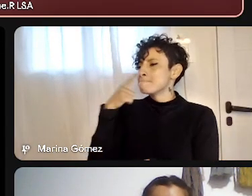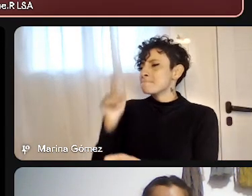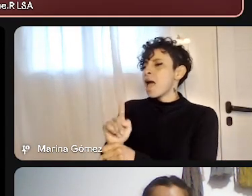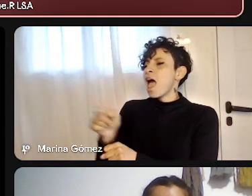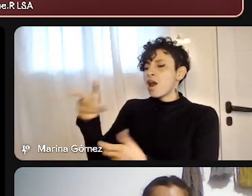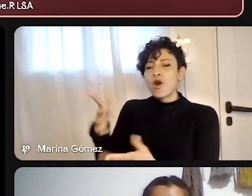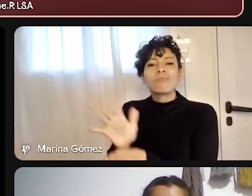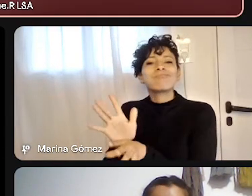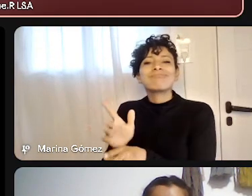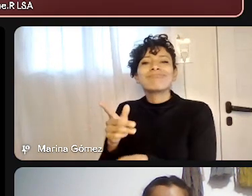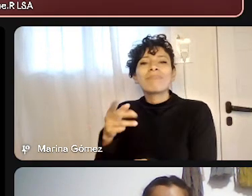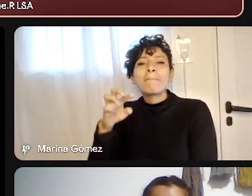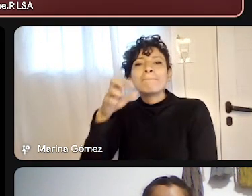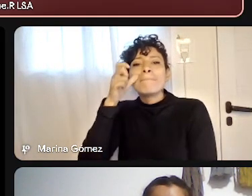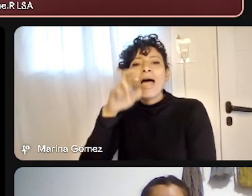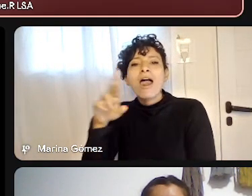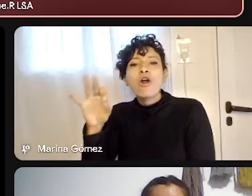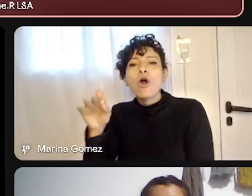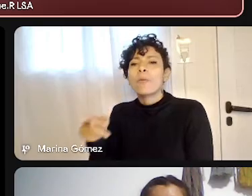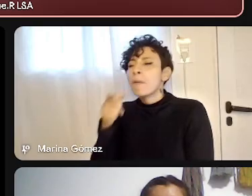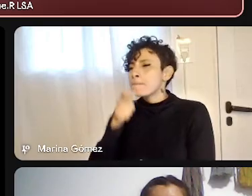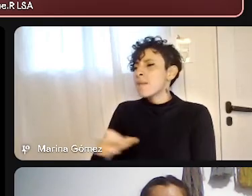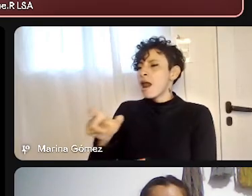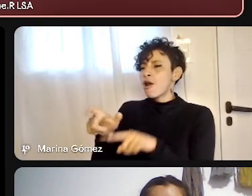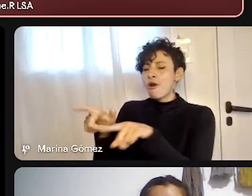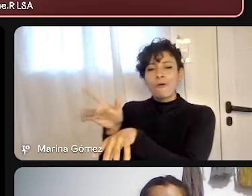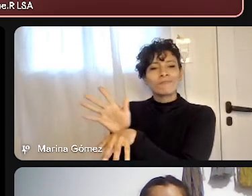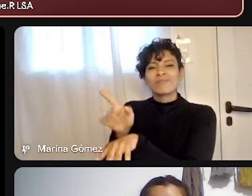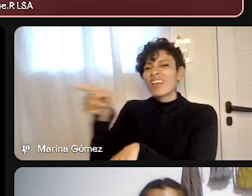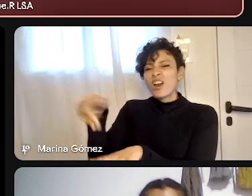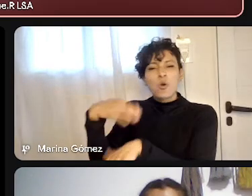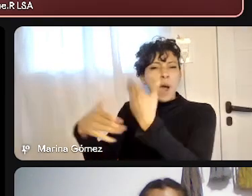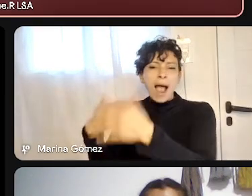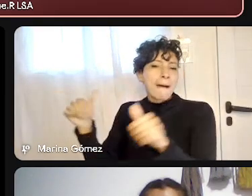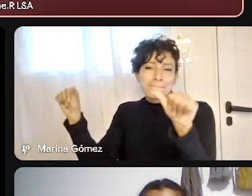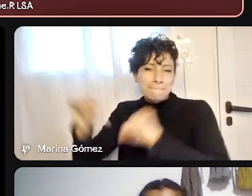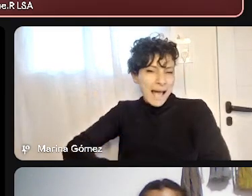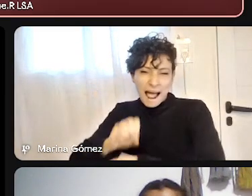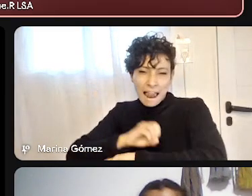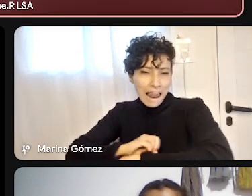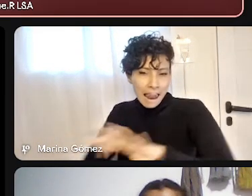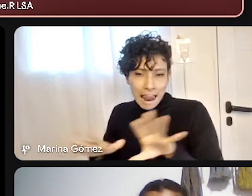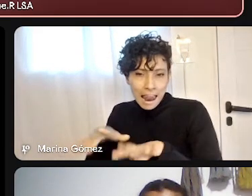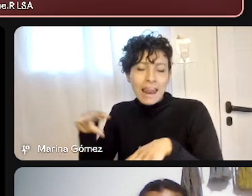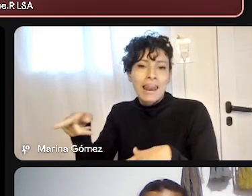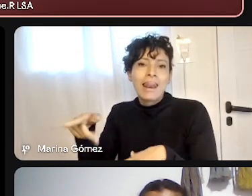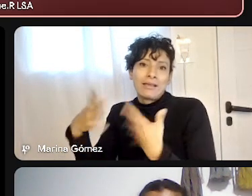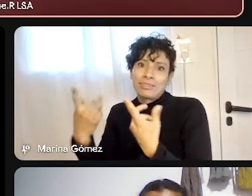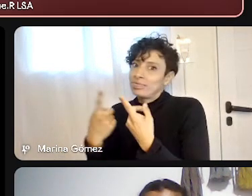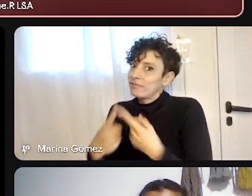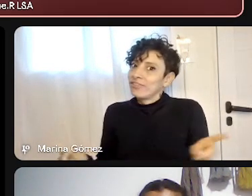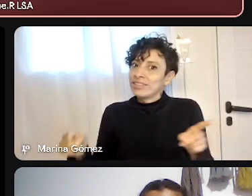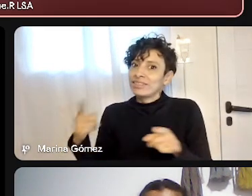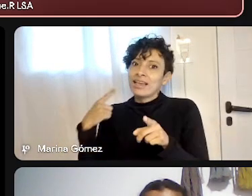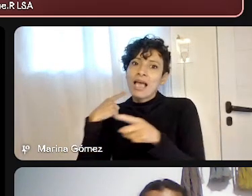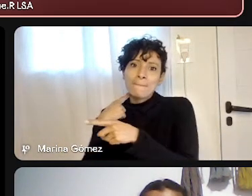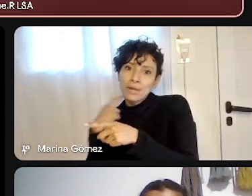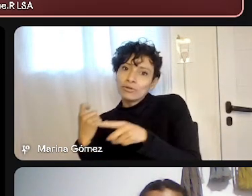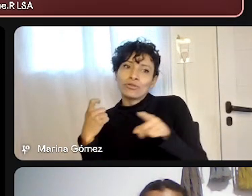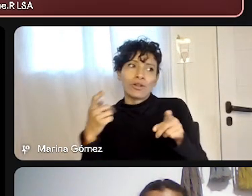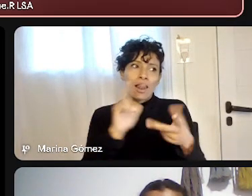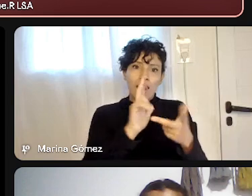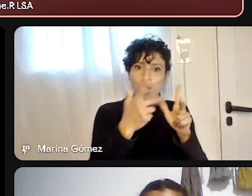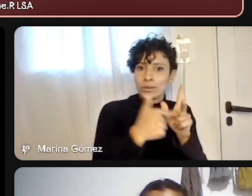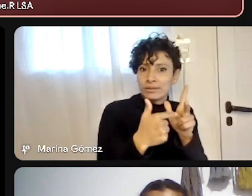que vamos viendo con los chicos, porque a veces creen que porque saben esa seña, te dicen todo. Le digo, no. La seña va a tener que depender